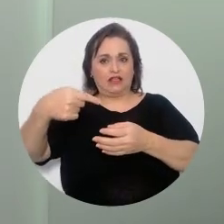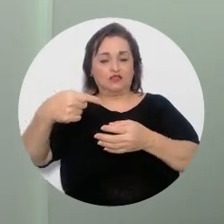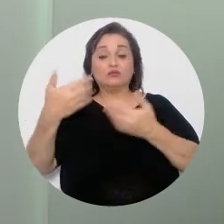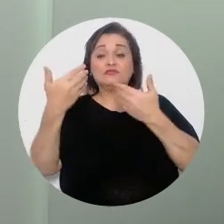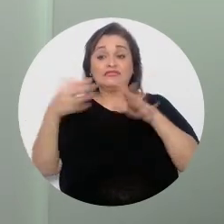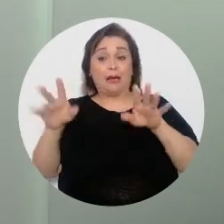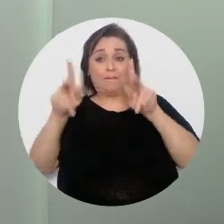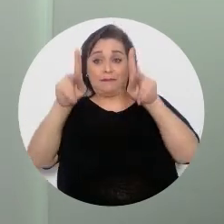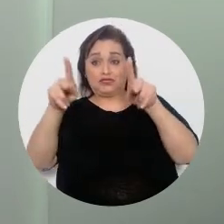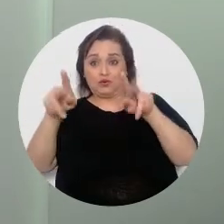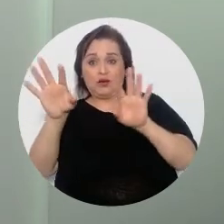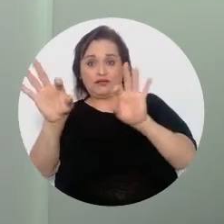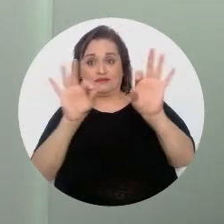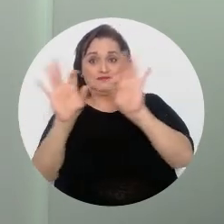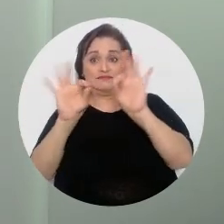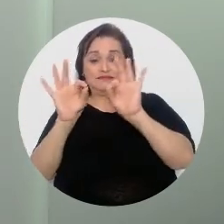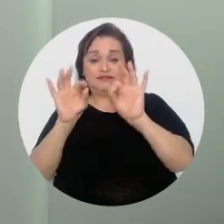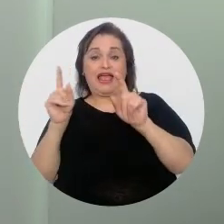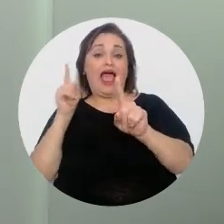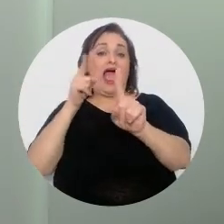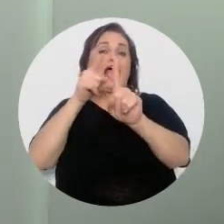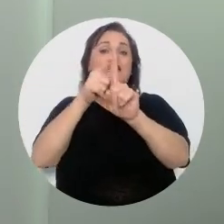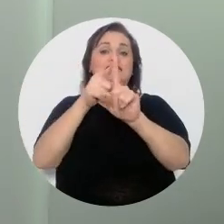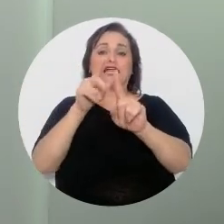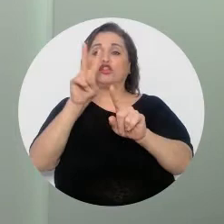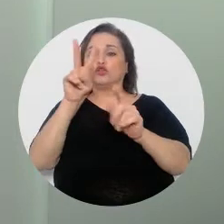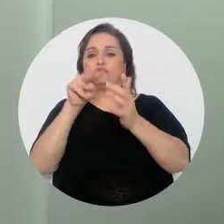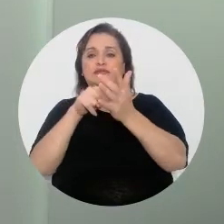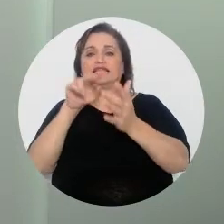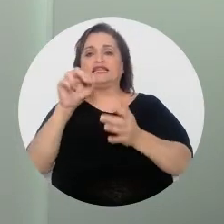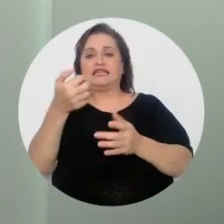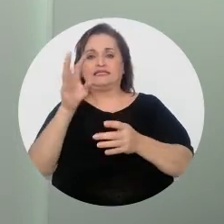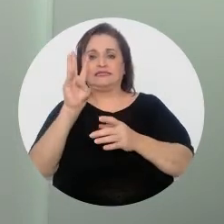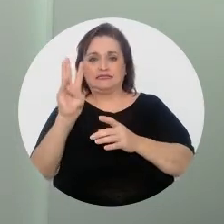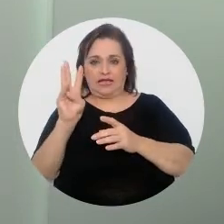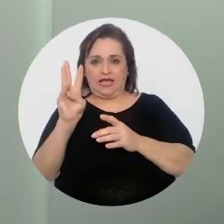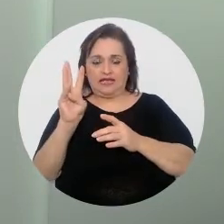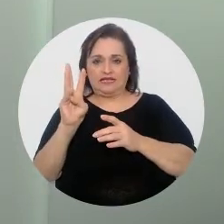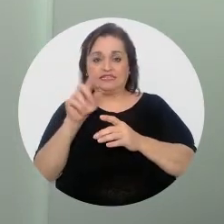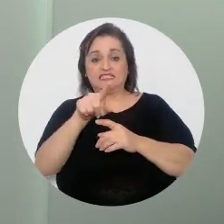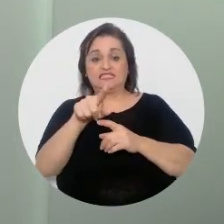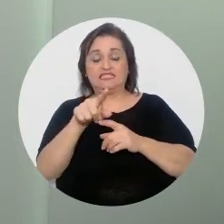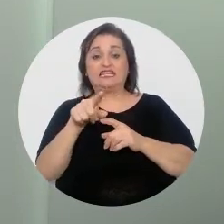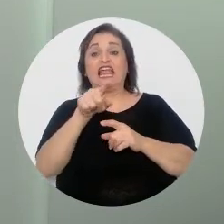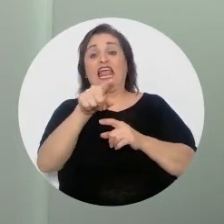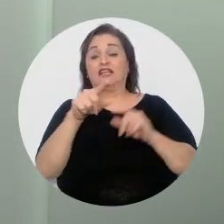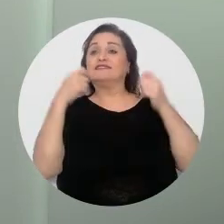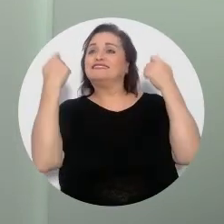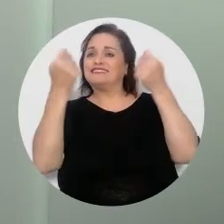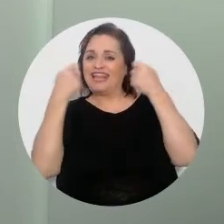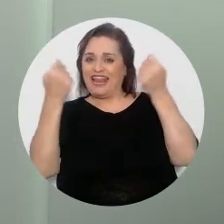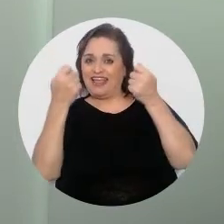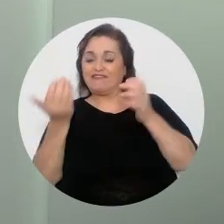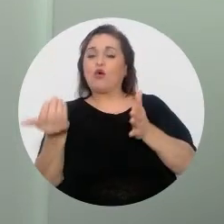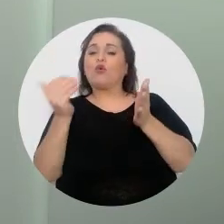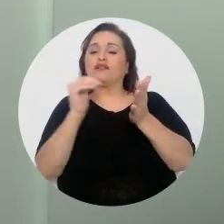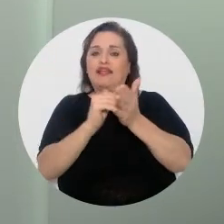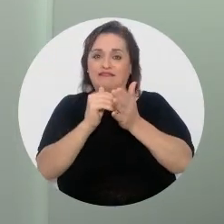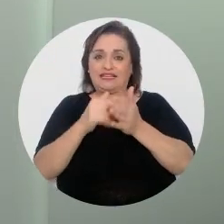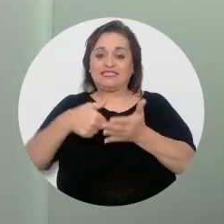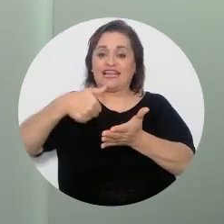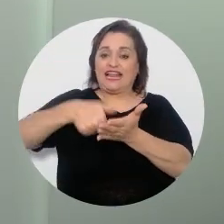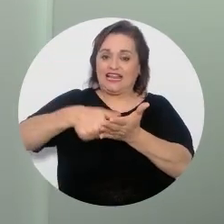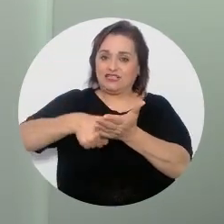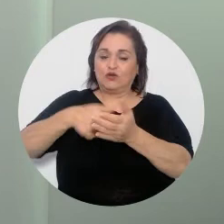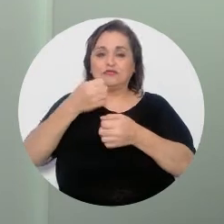a quienes salieron electos en ese año hasta el 2016, que era cuando se iban a celebrar de nuevo